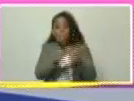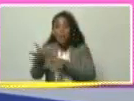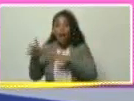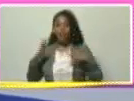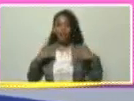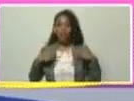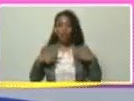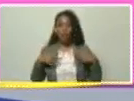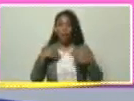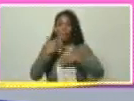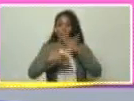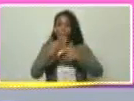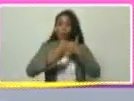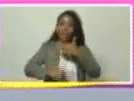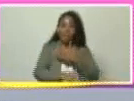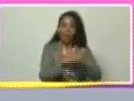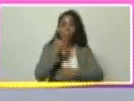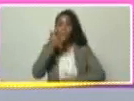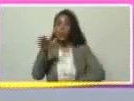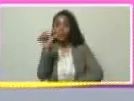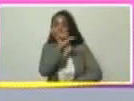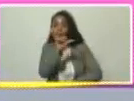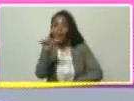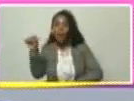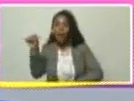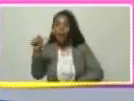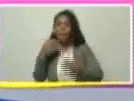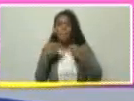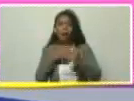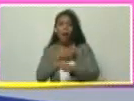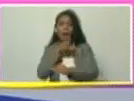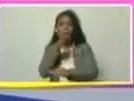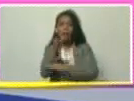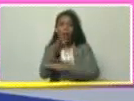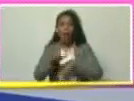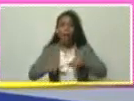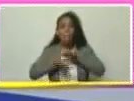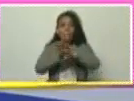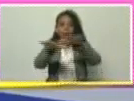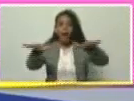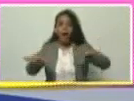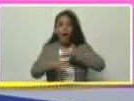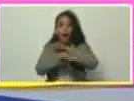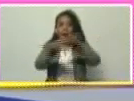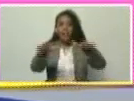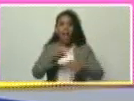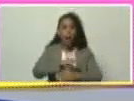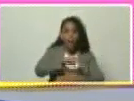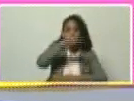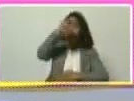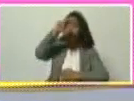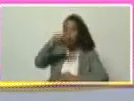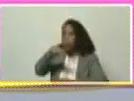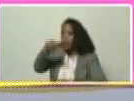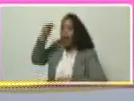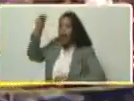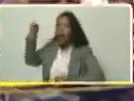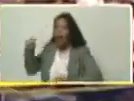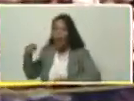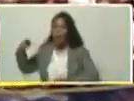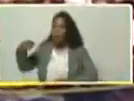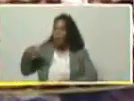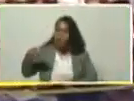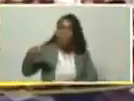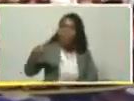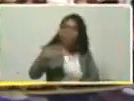vamos a lanzar a partir de la próxima semana para ir a la playa, a las montañas, a los